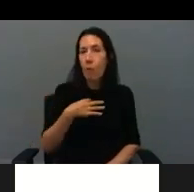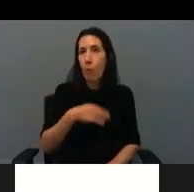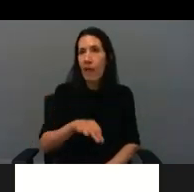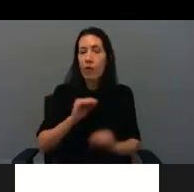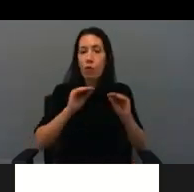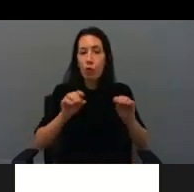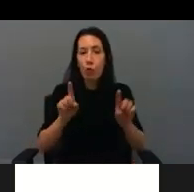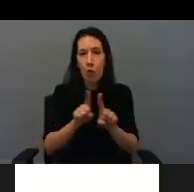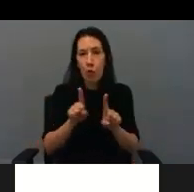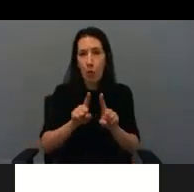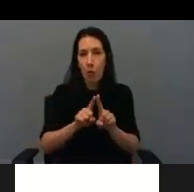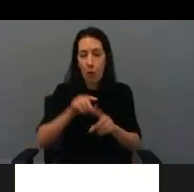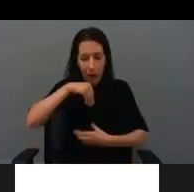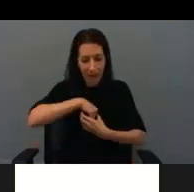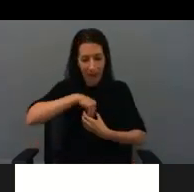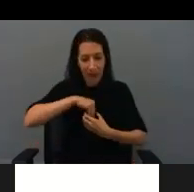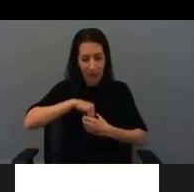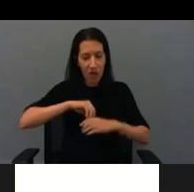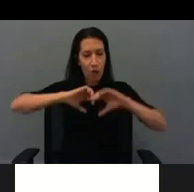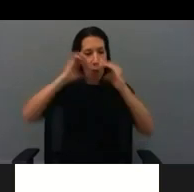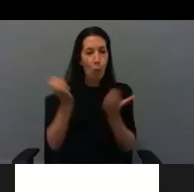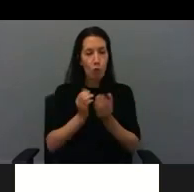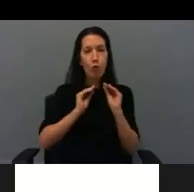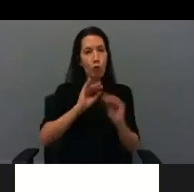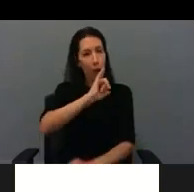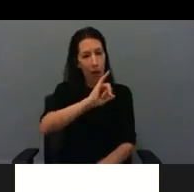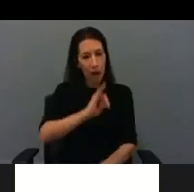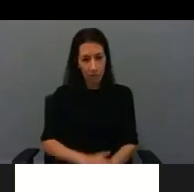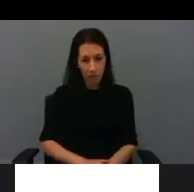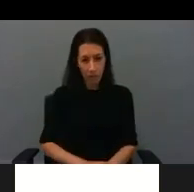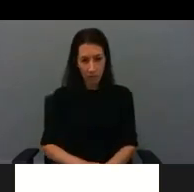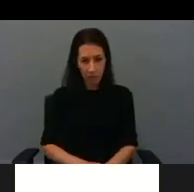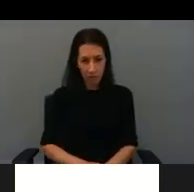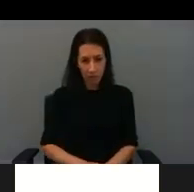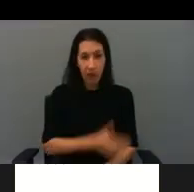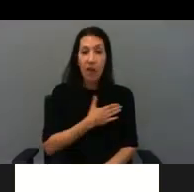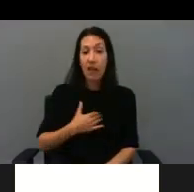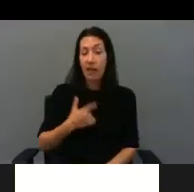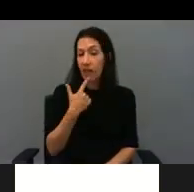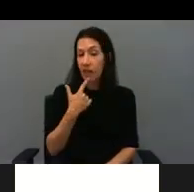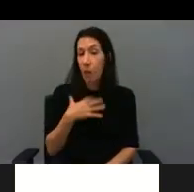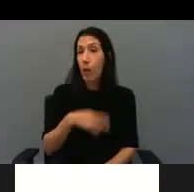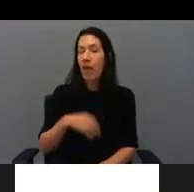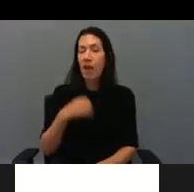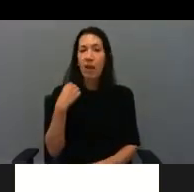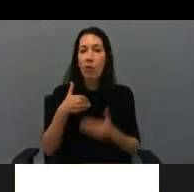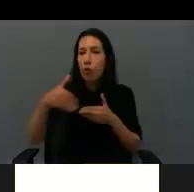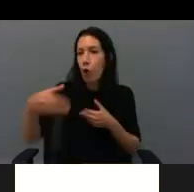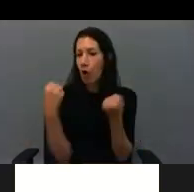Que no va a conducir un coche. No pasa nada. Ya lo conduce mamá y lo conduce su